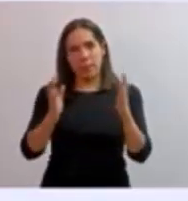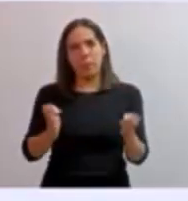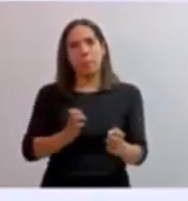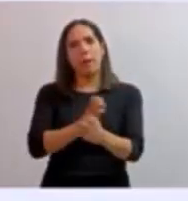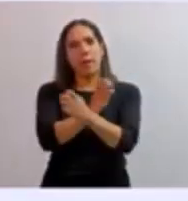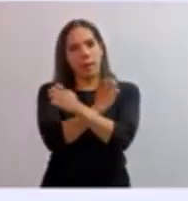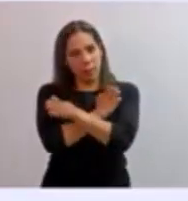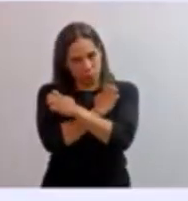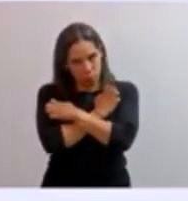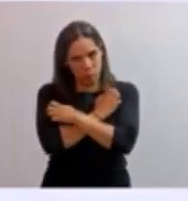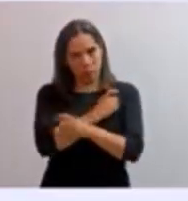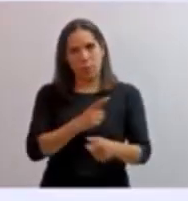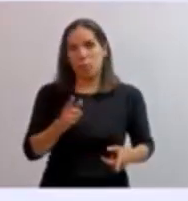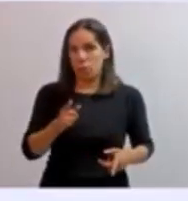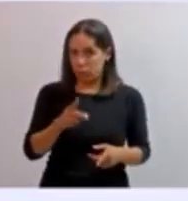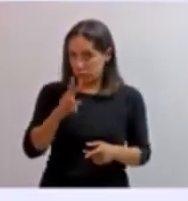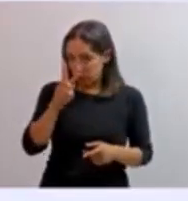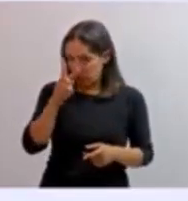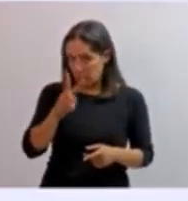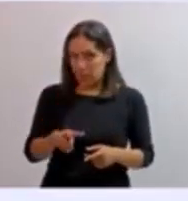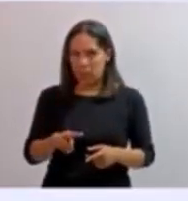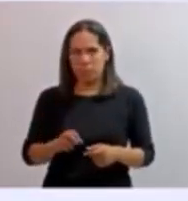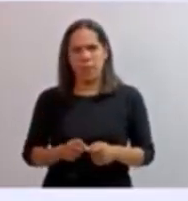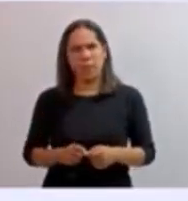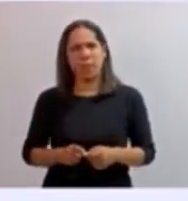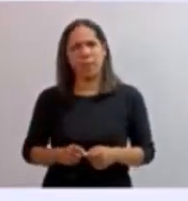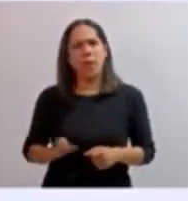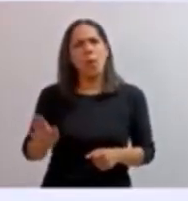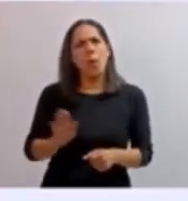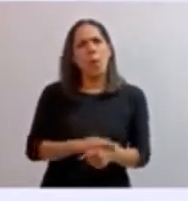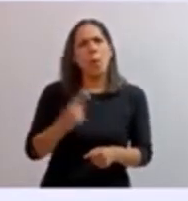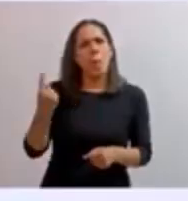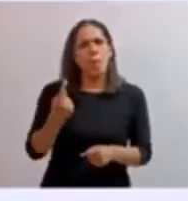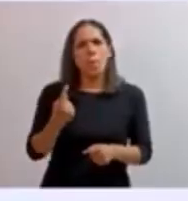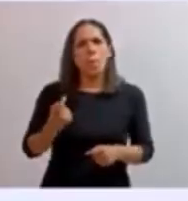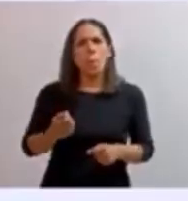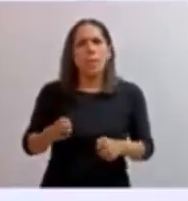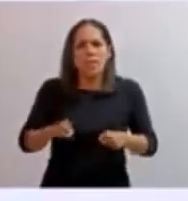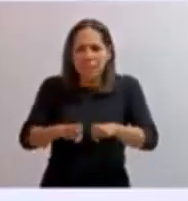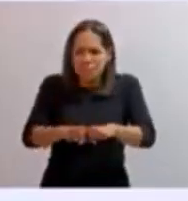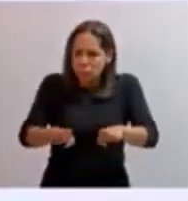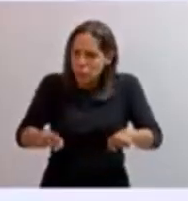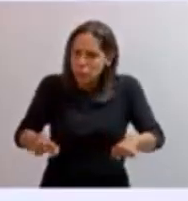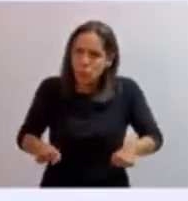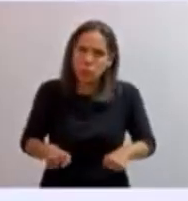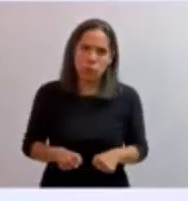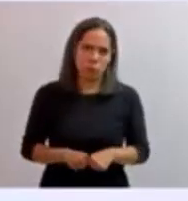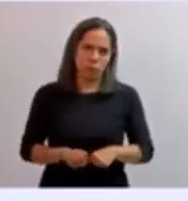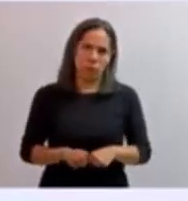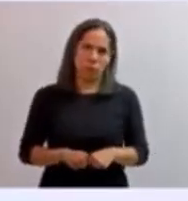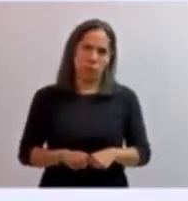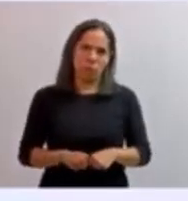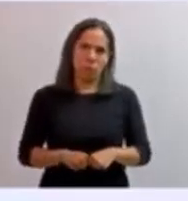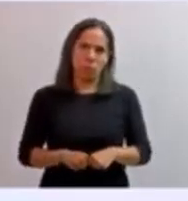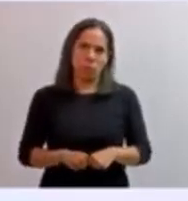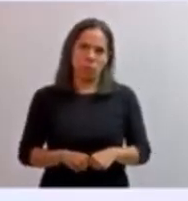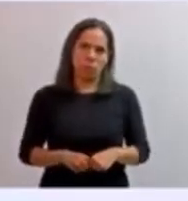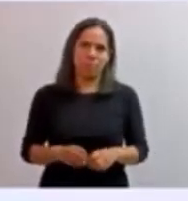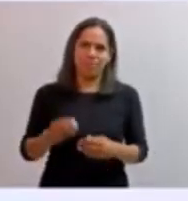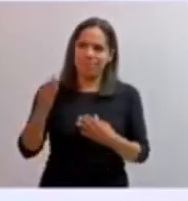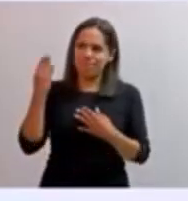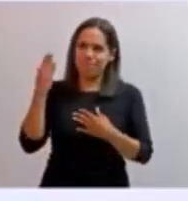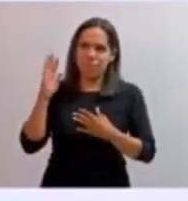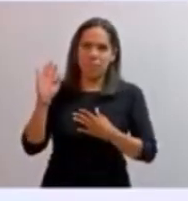Y creo yo que al final somos un equipo en donde cada uno cumplimos con un